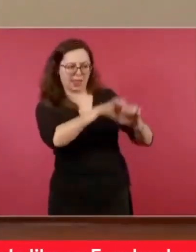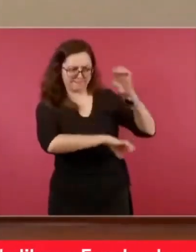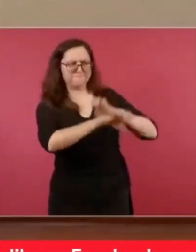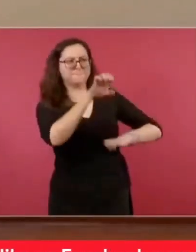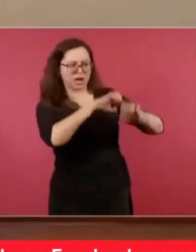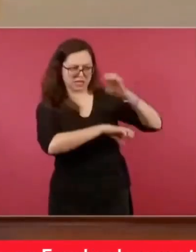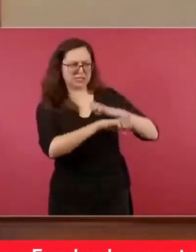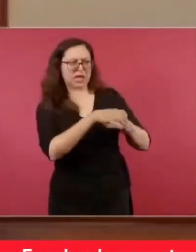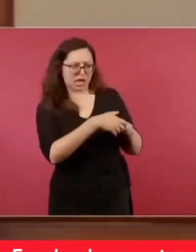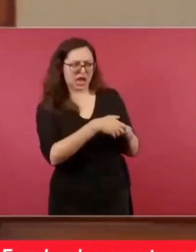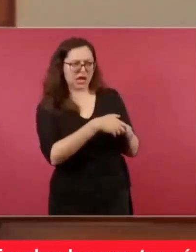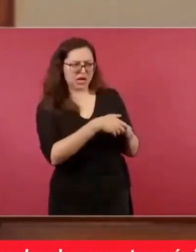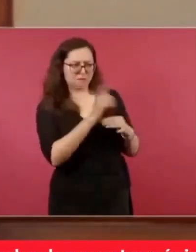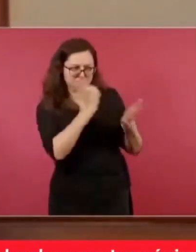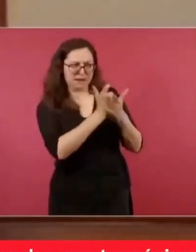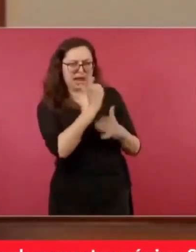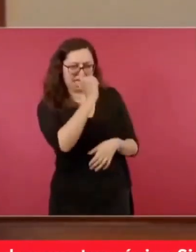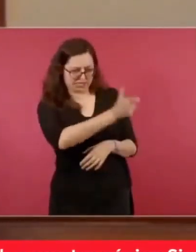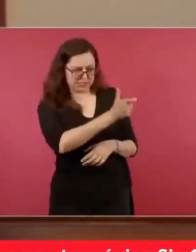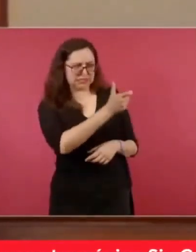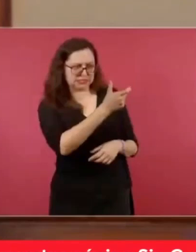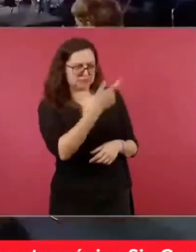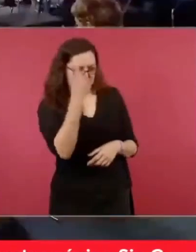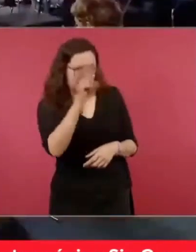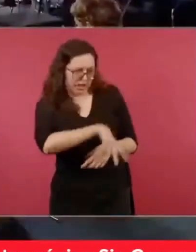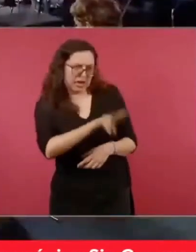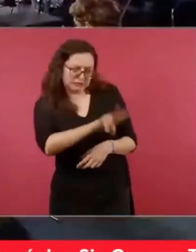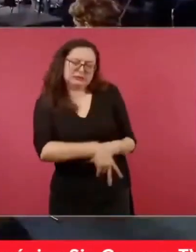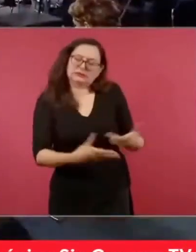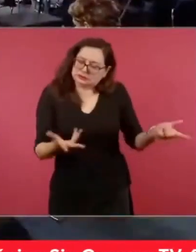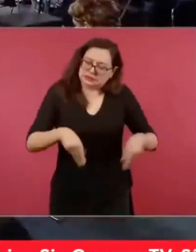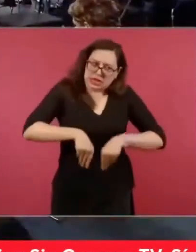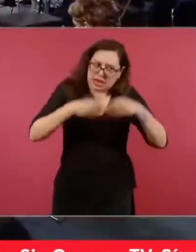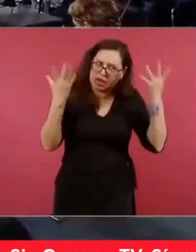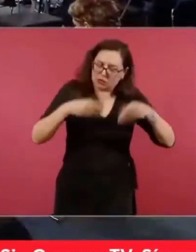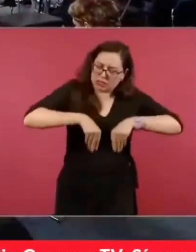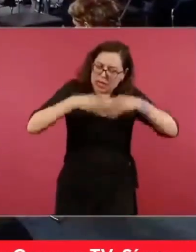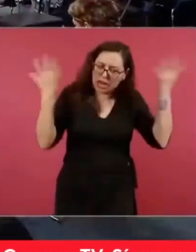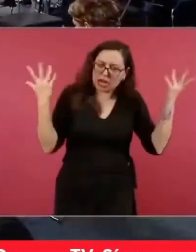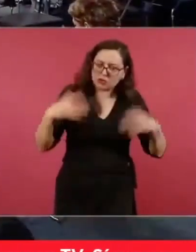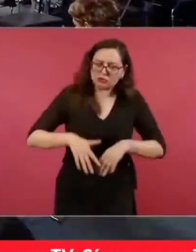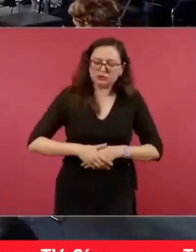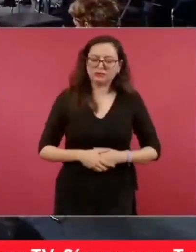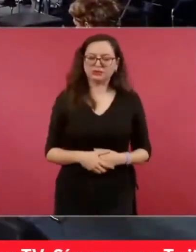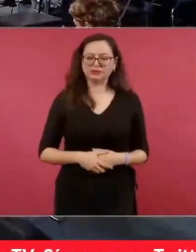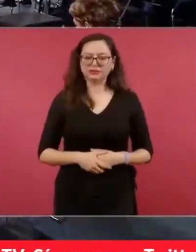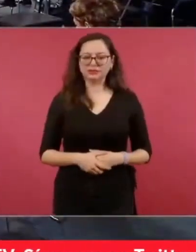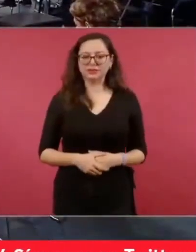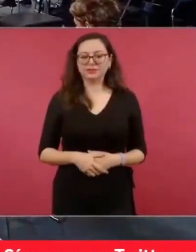noio que viniera a hacer a ver